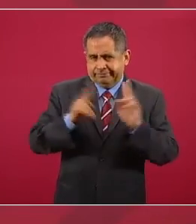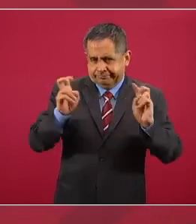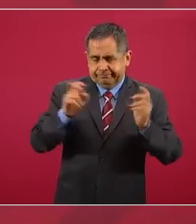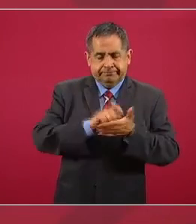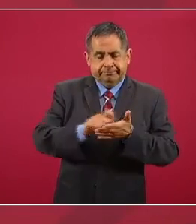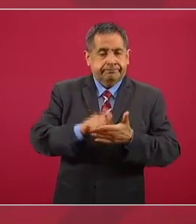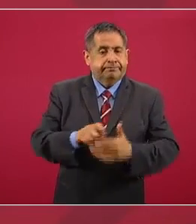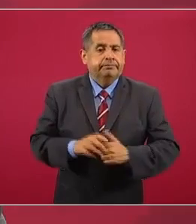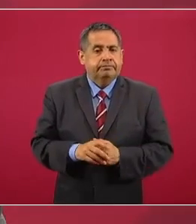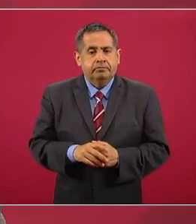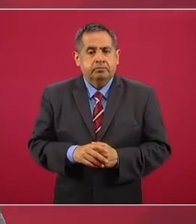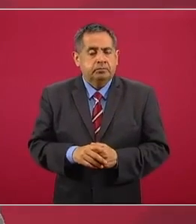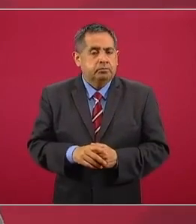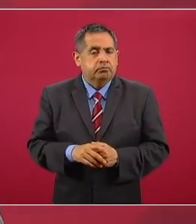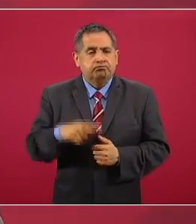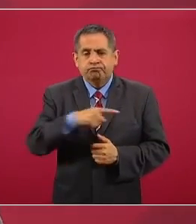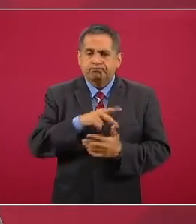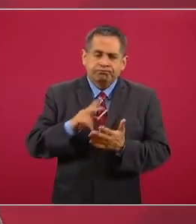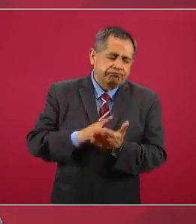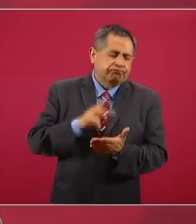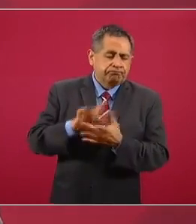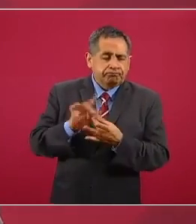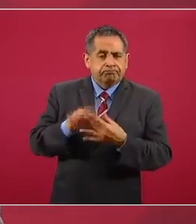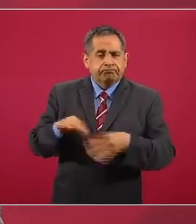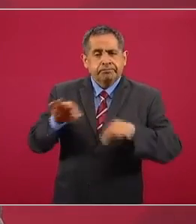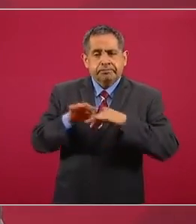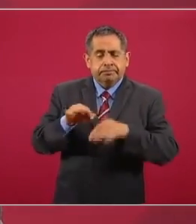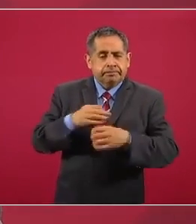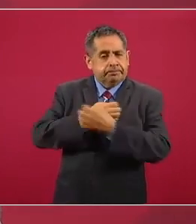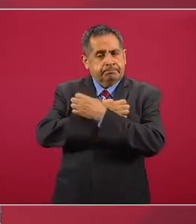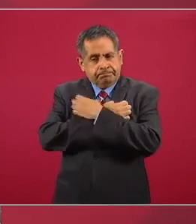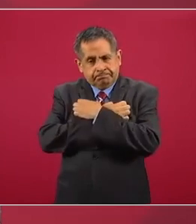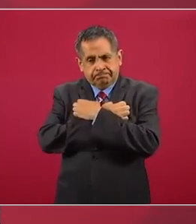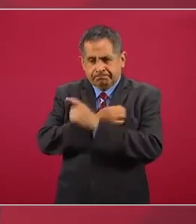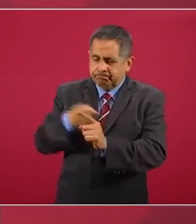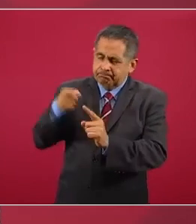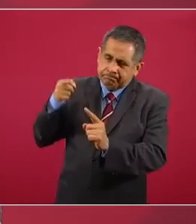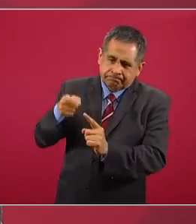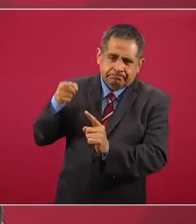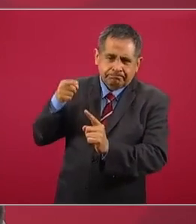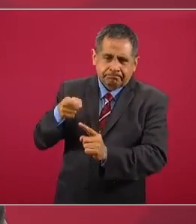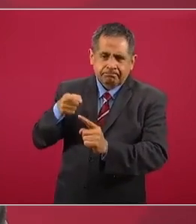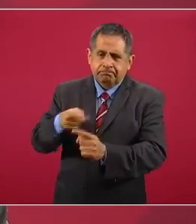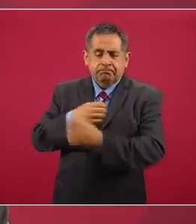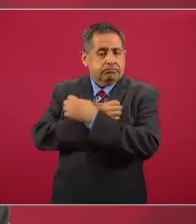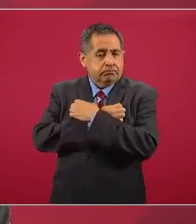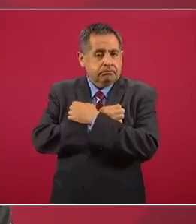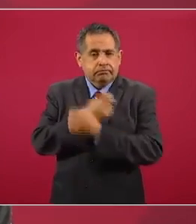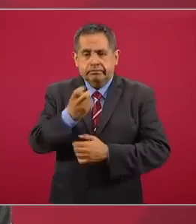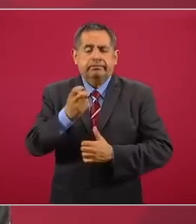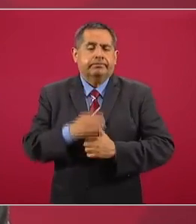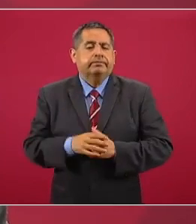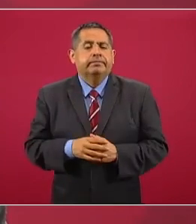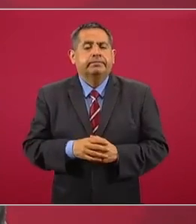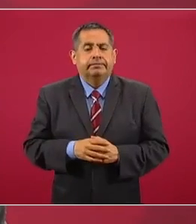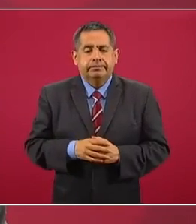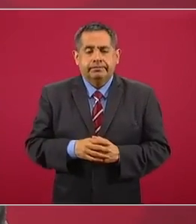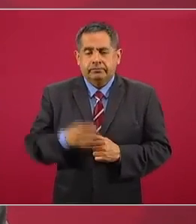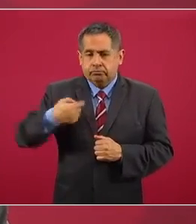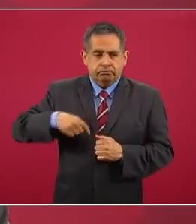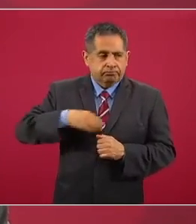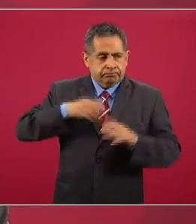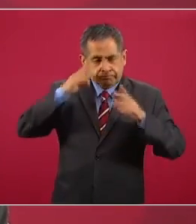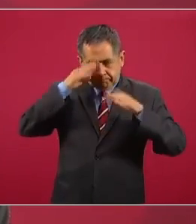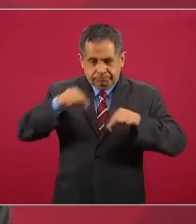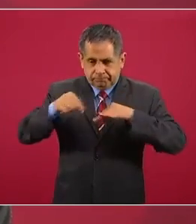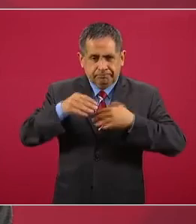Y su insistencia en la importancia de la educación, pues nosotros estamos